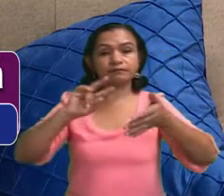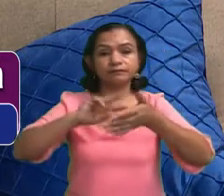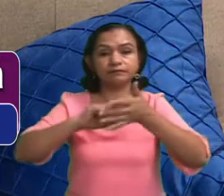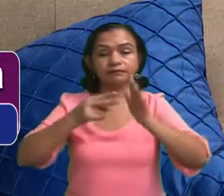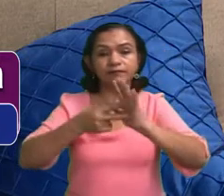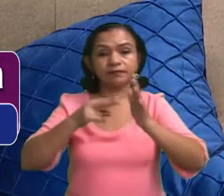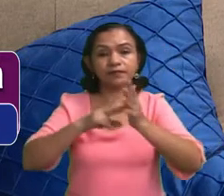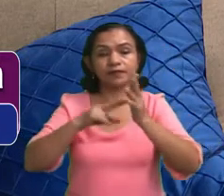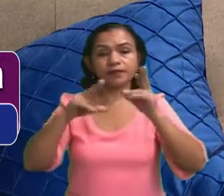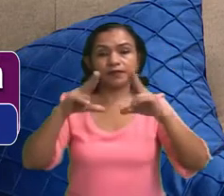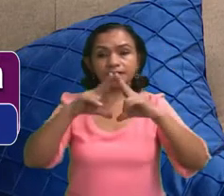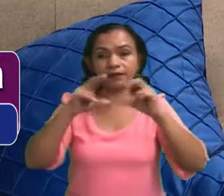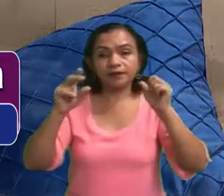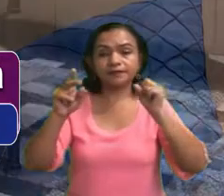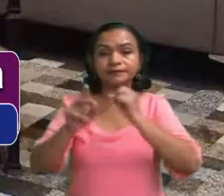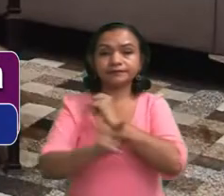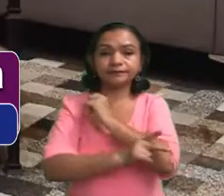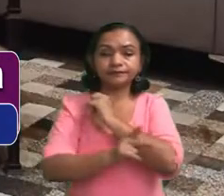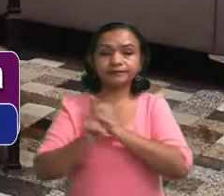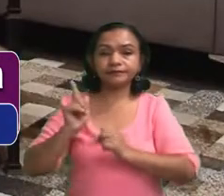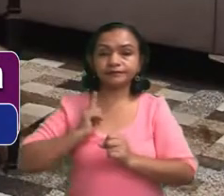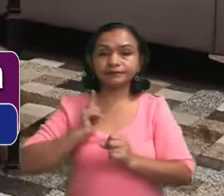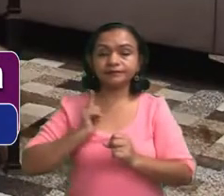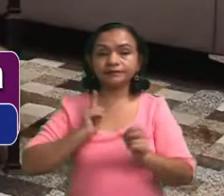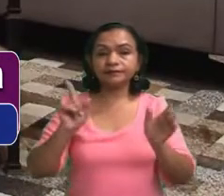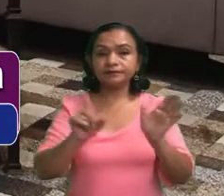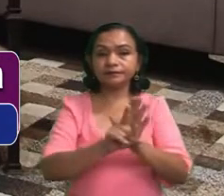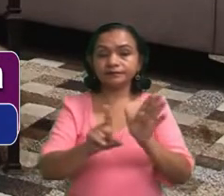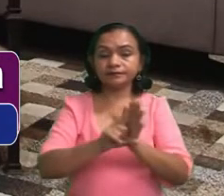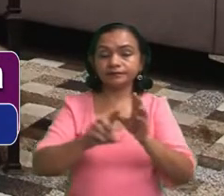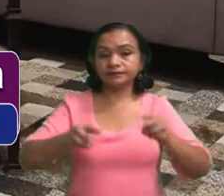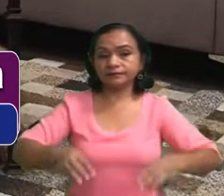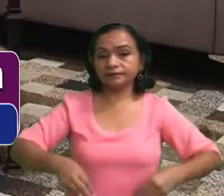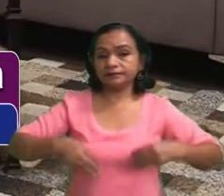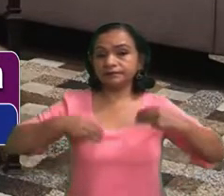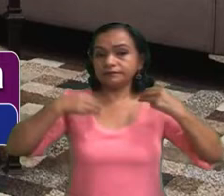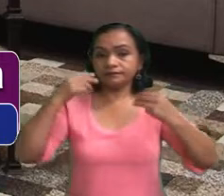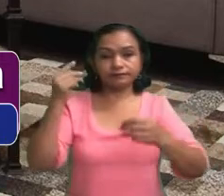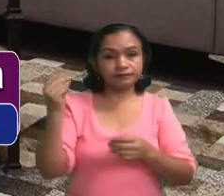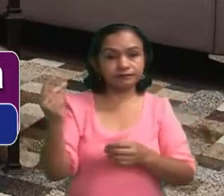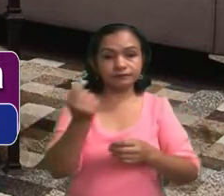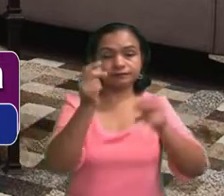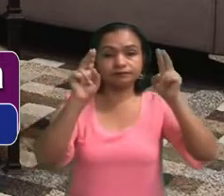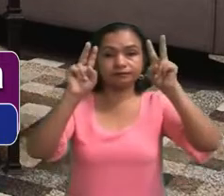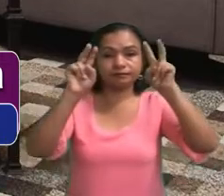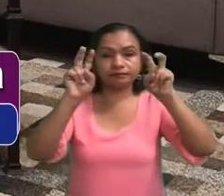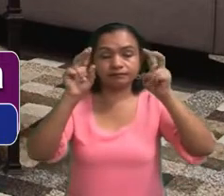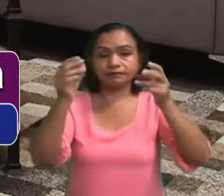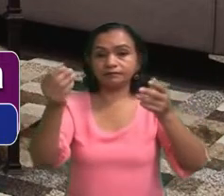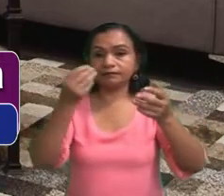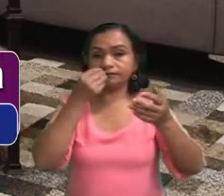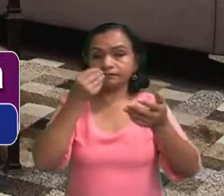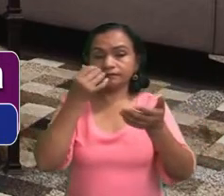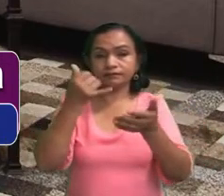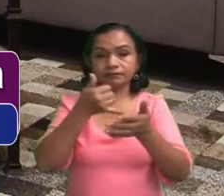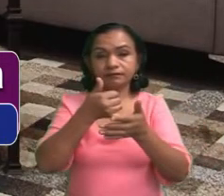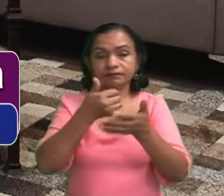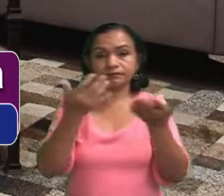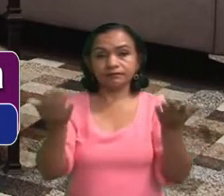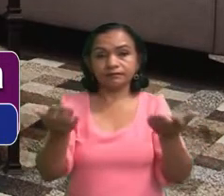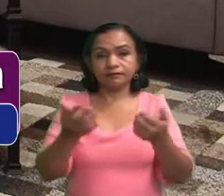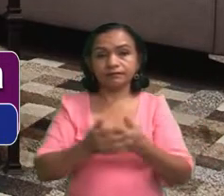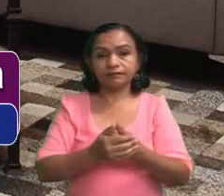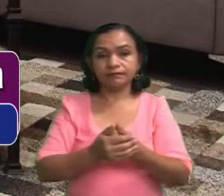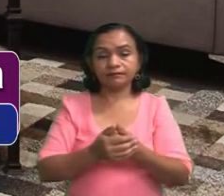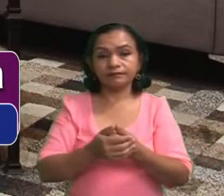para nuestro país contar con una legislación moderna, ágil en esta materia, diputado? Porque, y le pregunto en dos direcciones, en principio